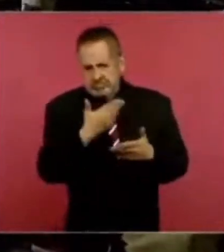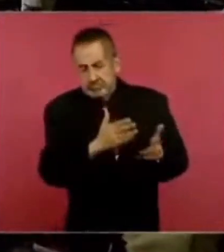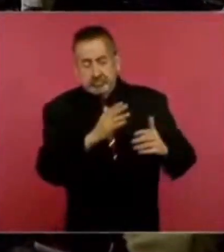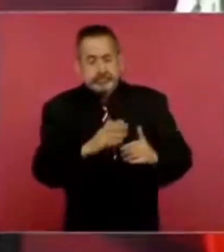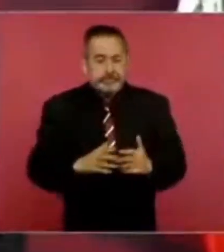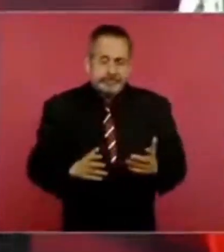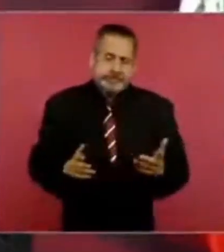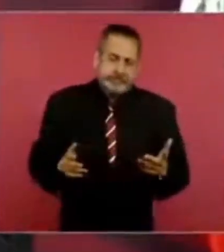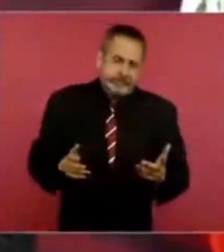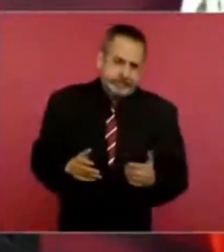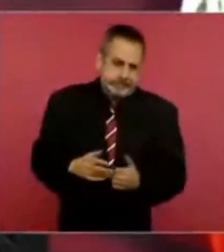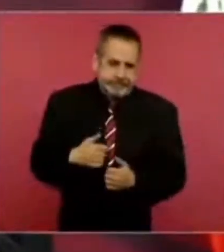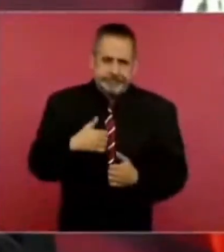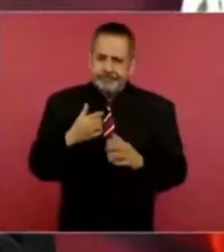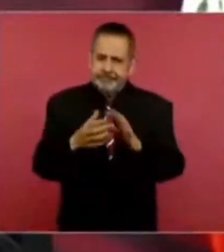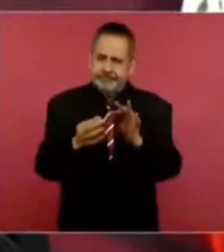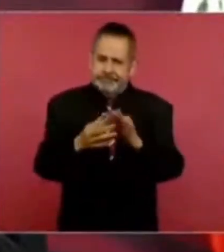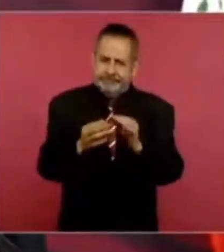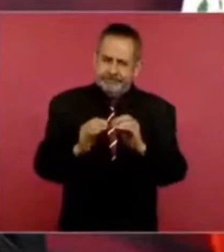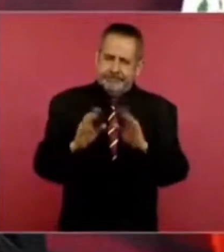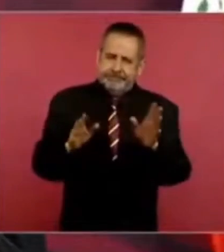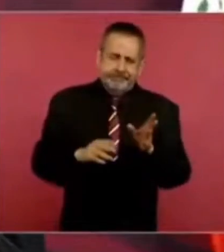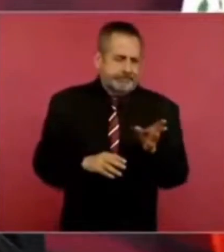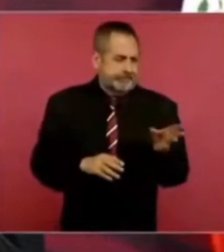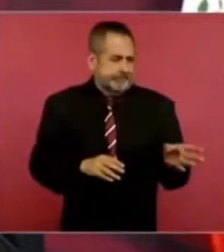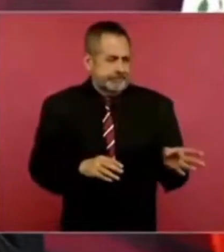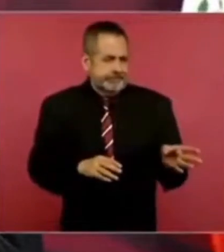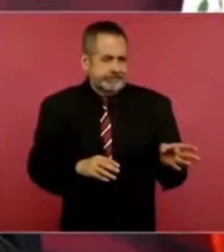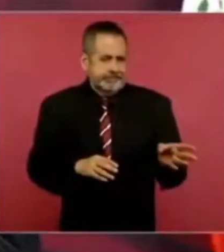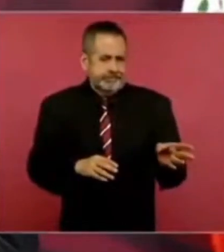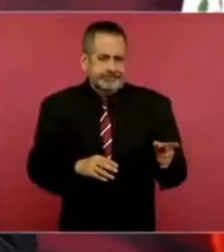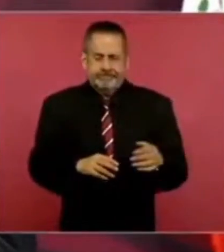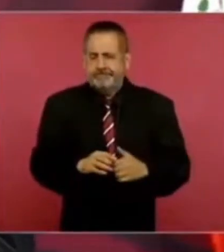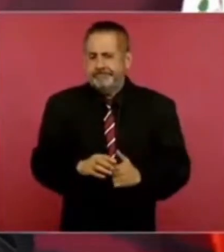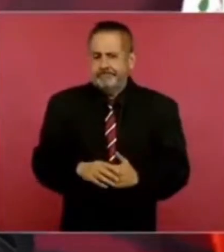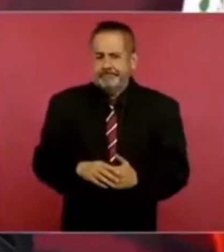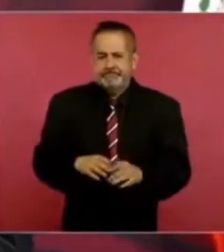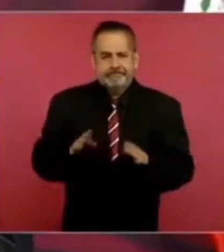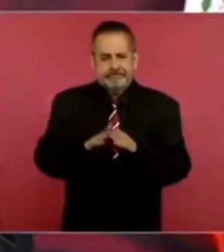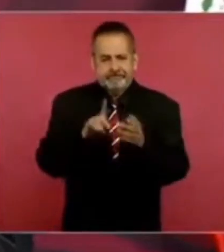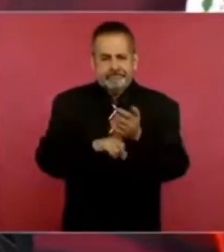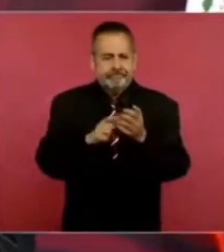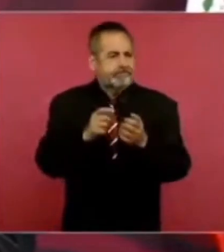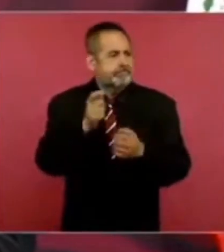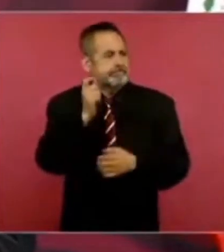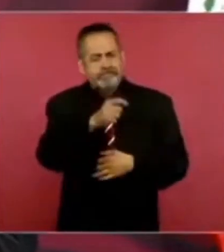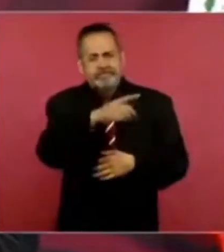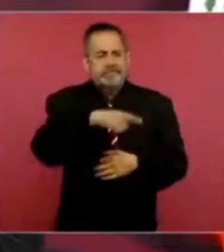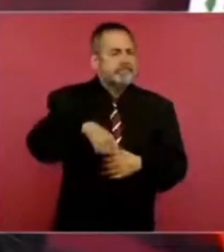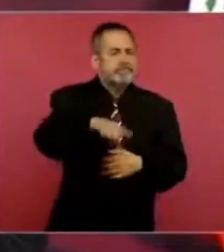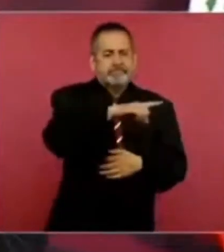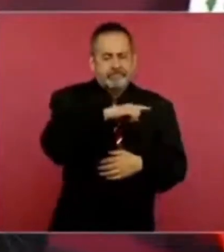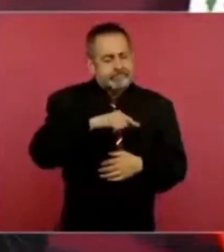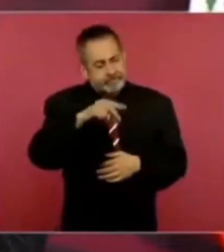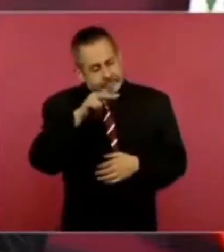Pero hay que explicar todos estos fenómenos sociales que se